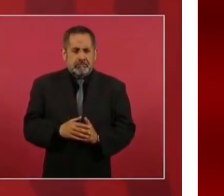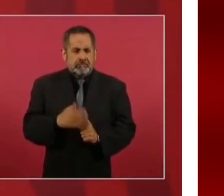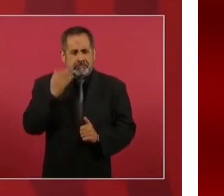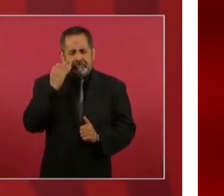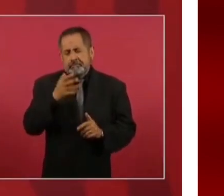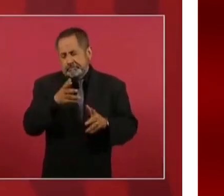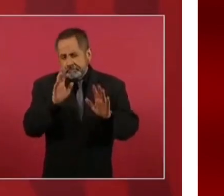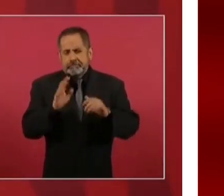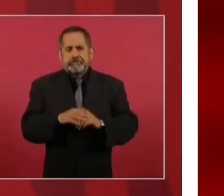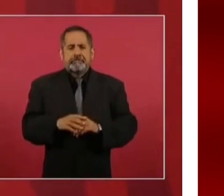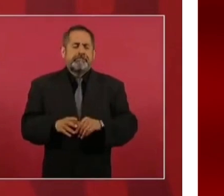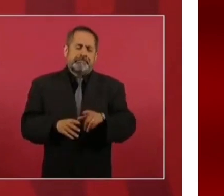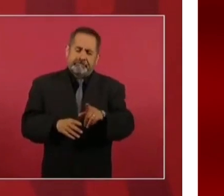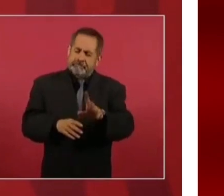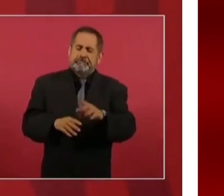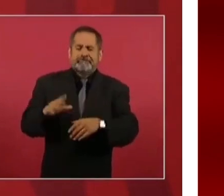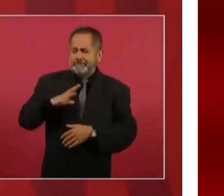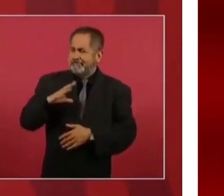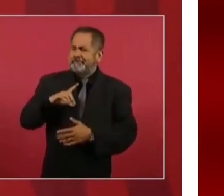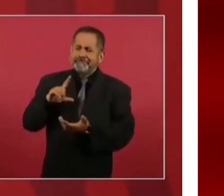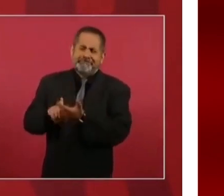pero bueno, sí hay.